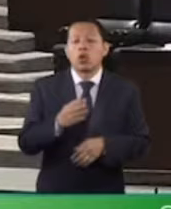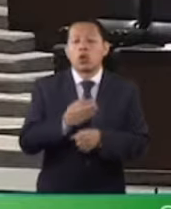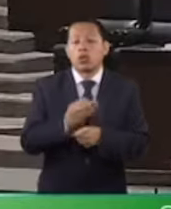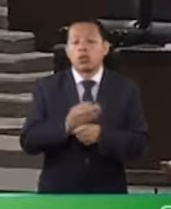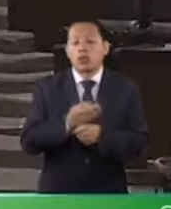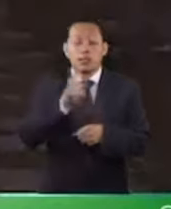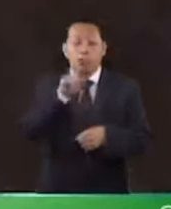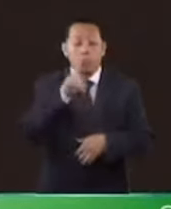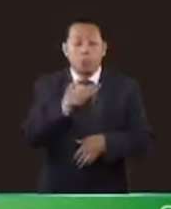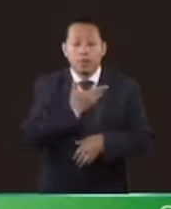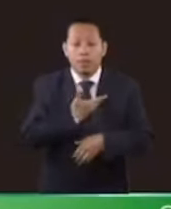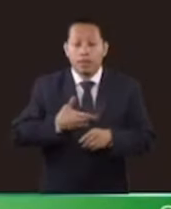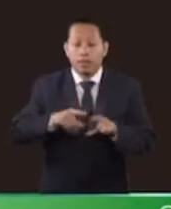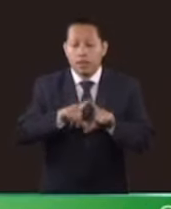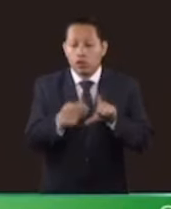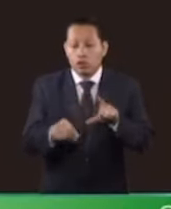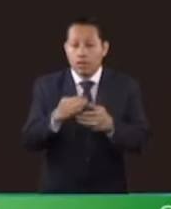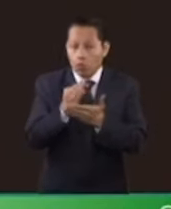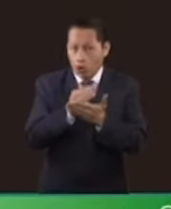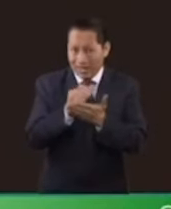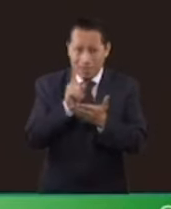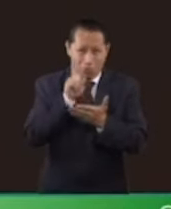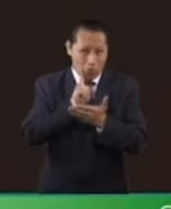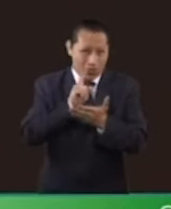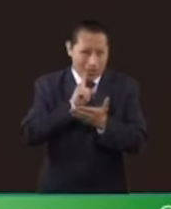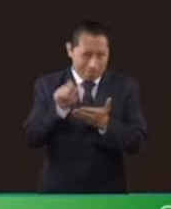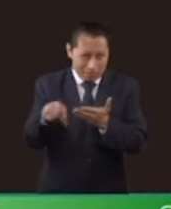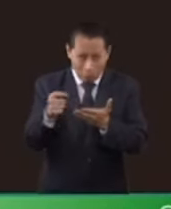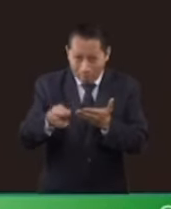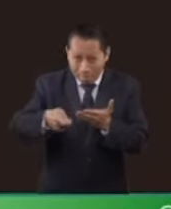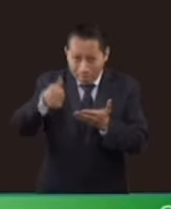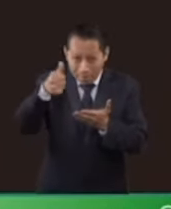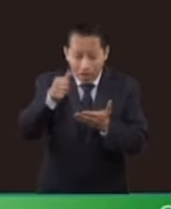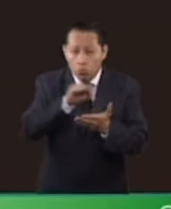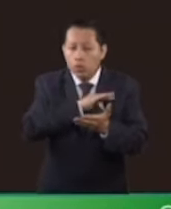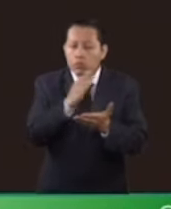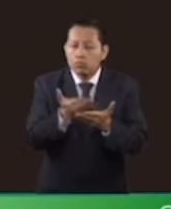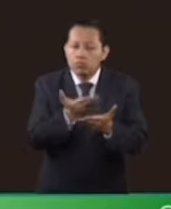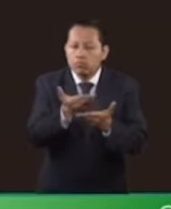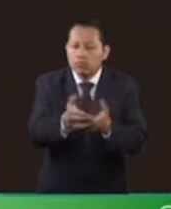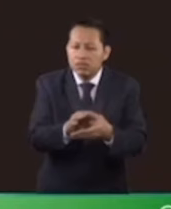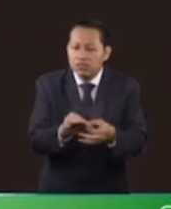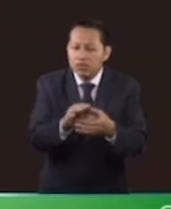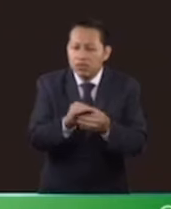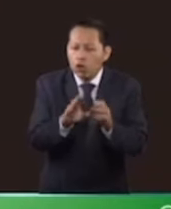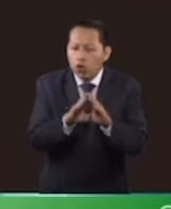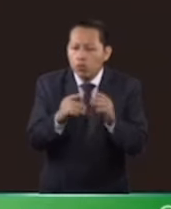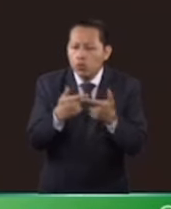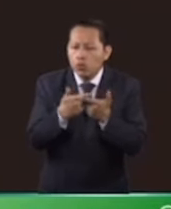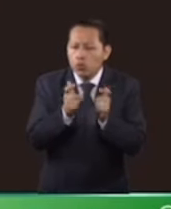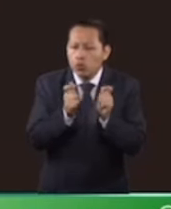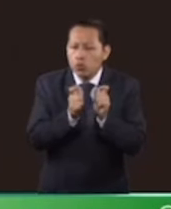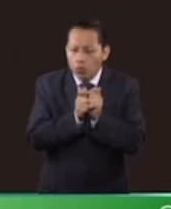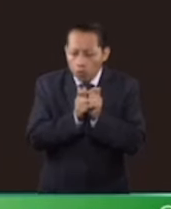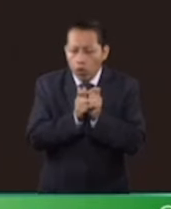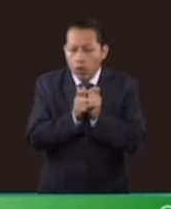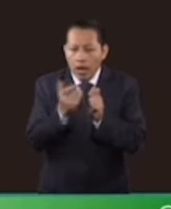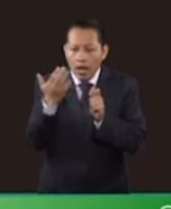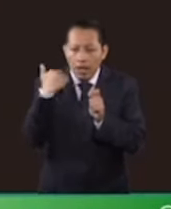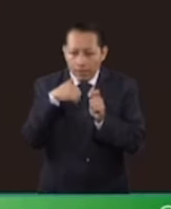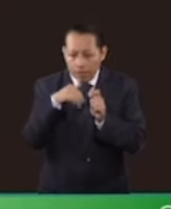Nacional de morena por primera vez hizo ese posicionamiento desde la bancada del grupo